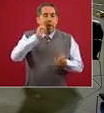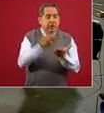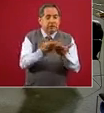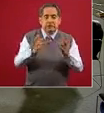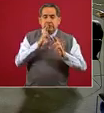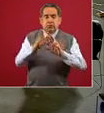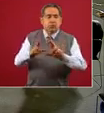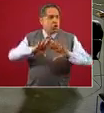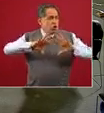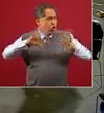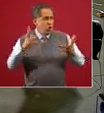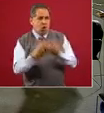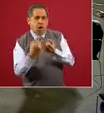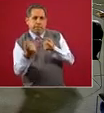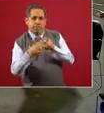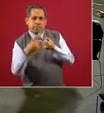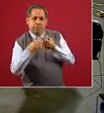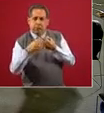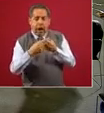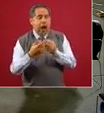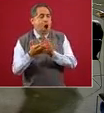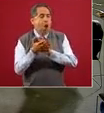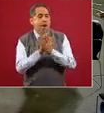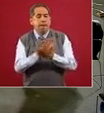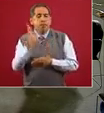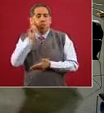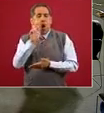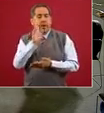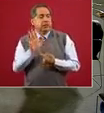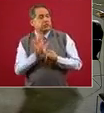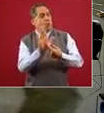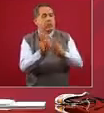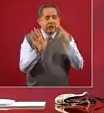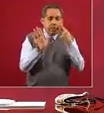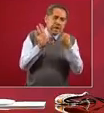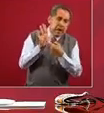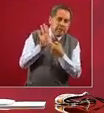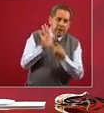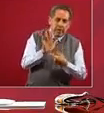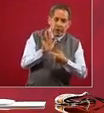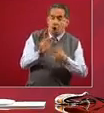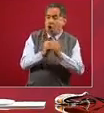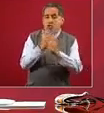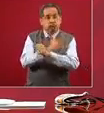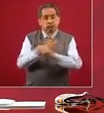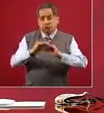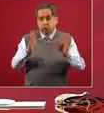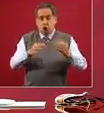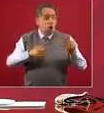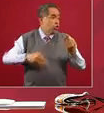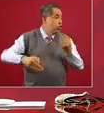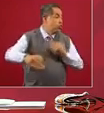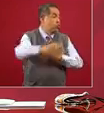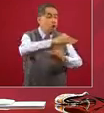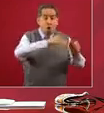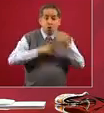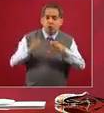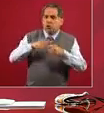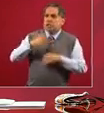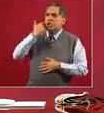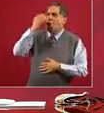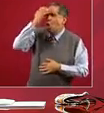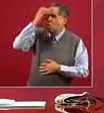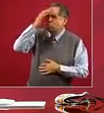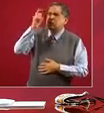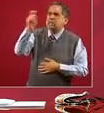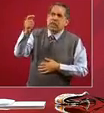con sus agremiados, es decir, la transparencia y la posibilidad de que todos los agremiados y afiliados conozcan